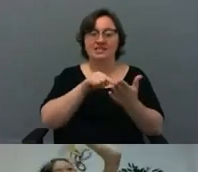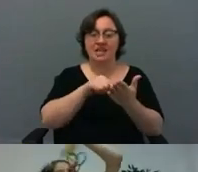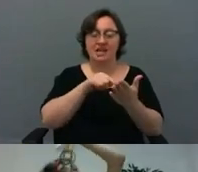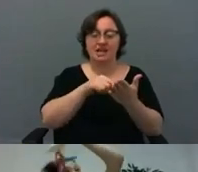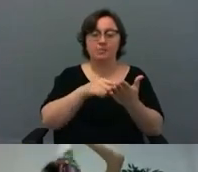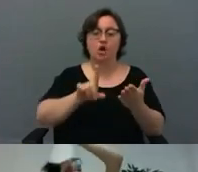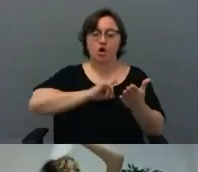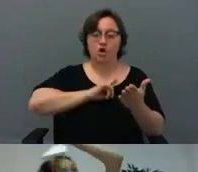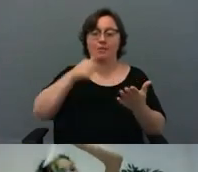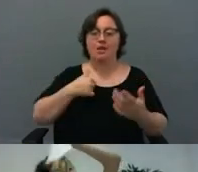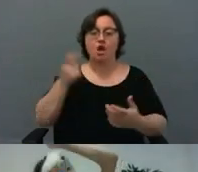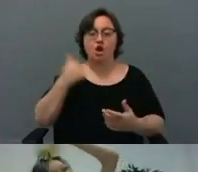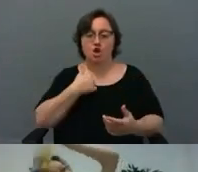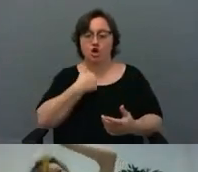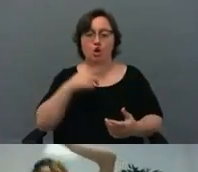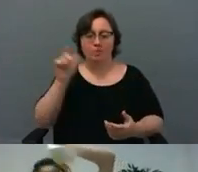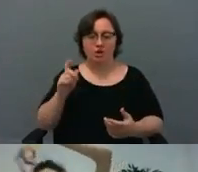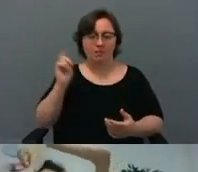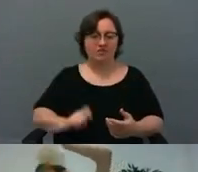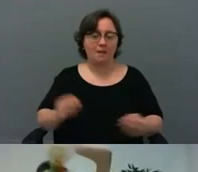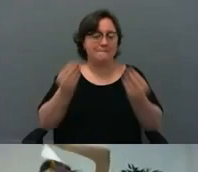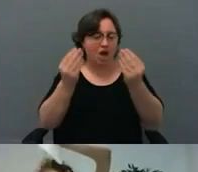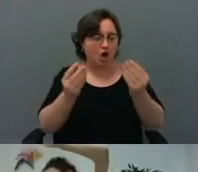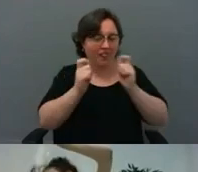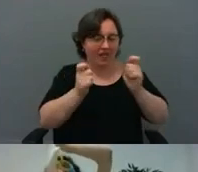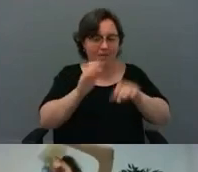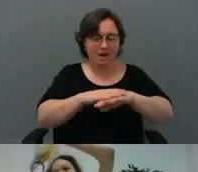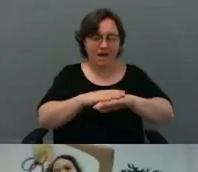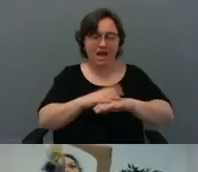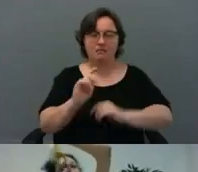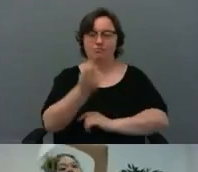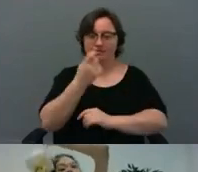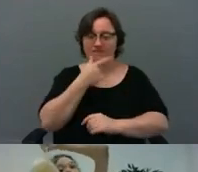como profesionales qué debemos mejorar para lograr eso.